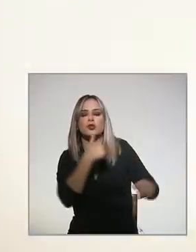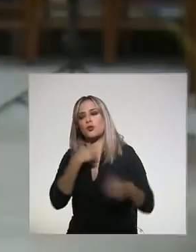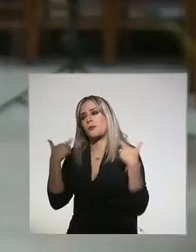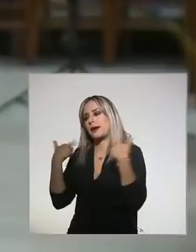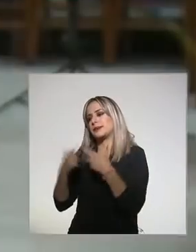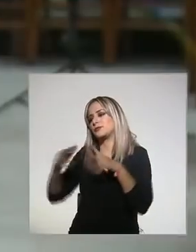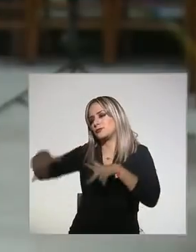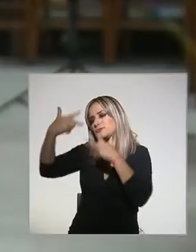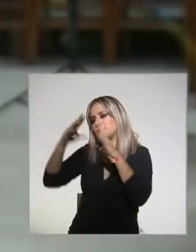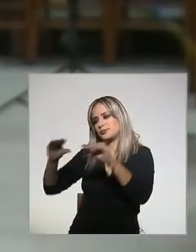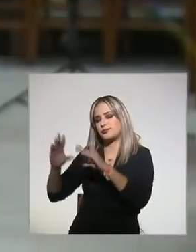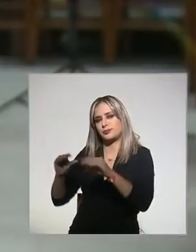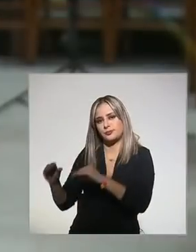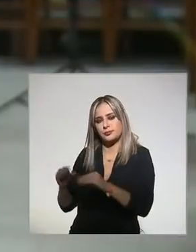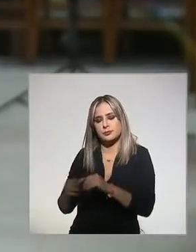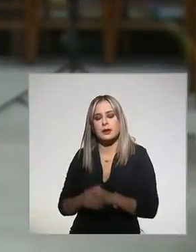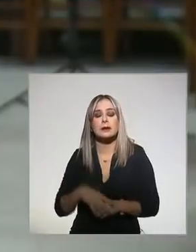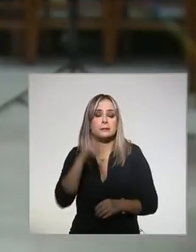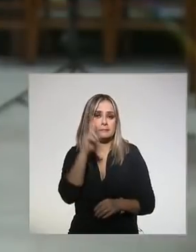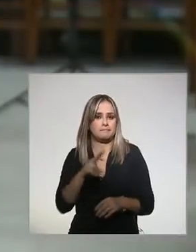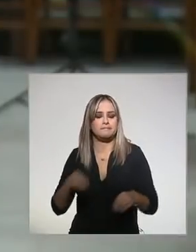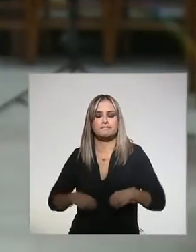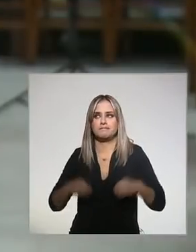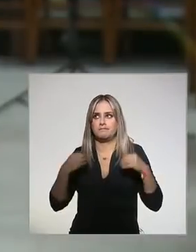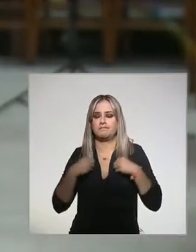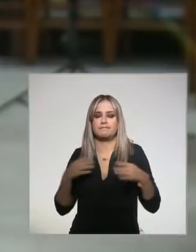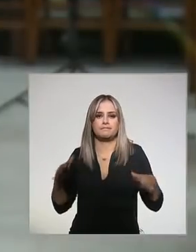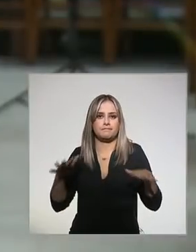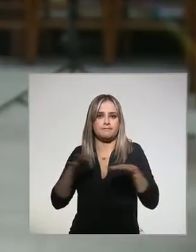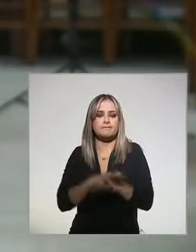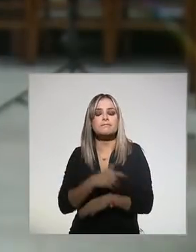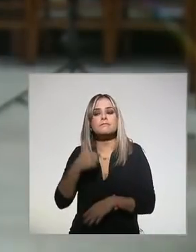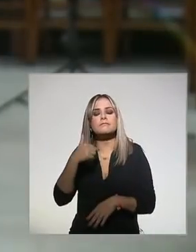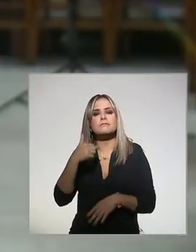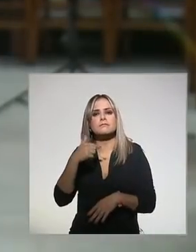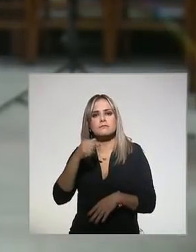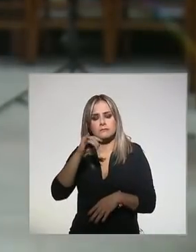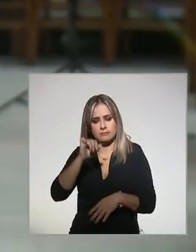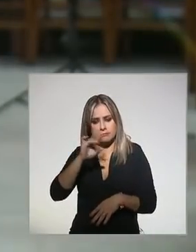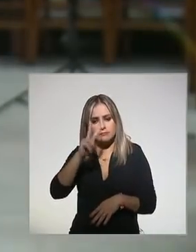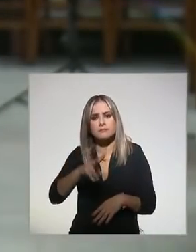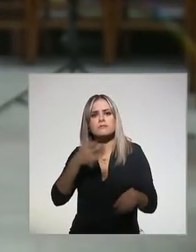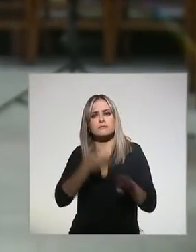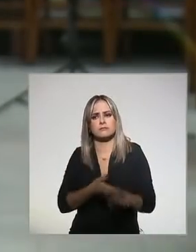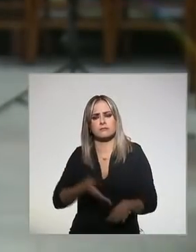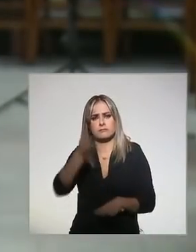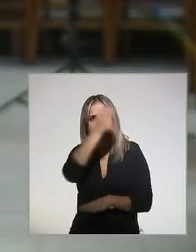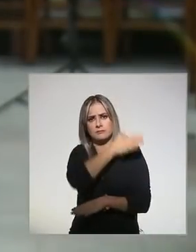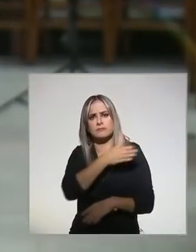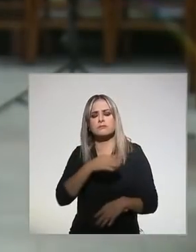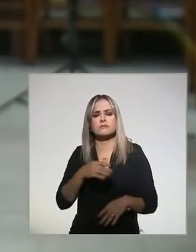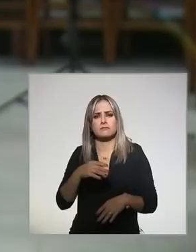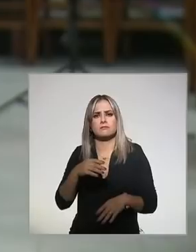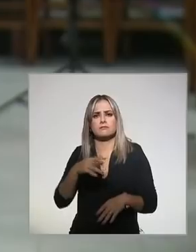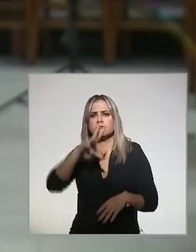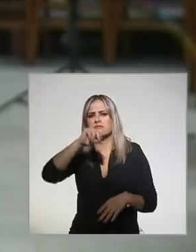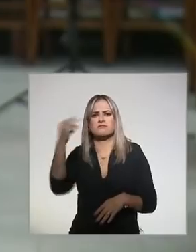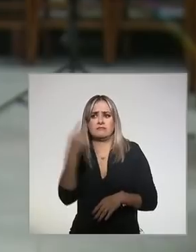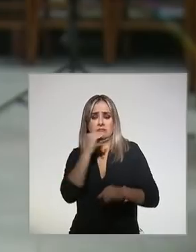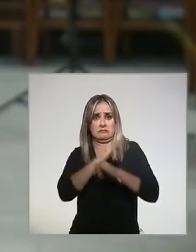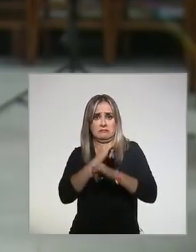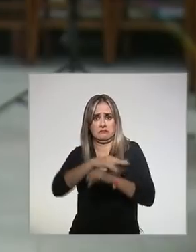dar clases. ¿Por qué? Porque sí la había, pero no era necesaria, no era